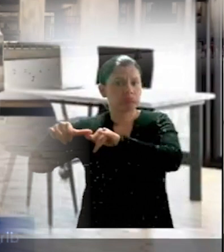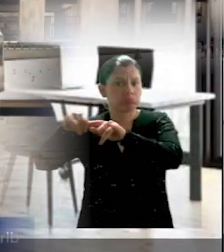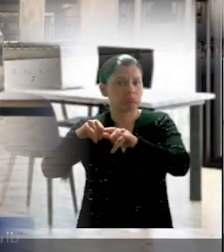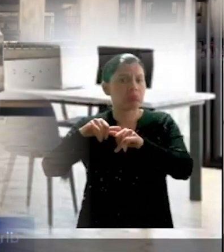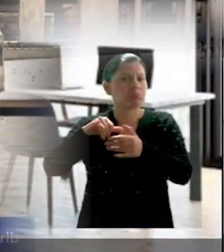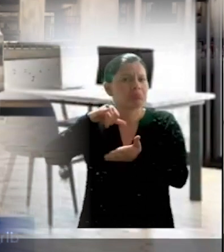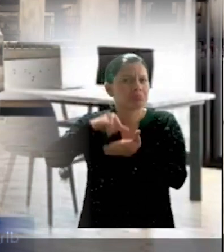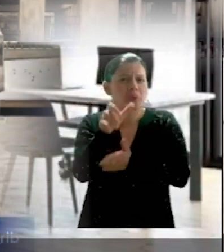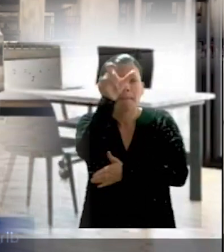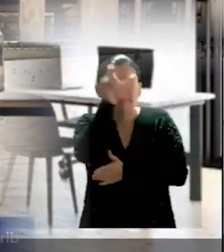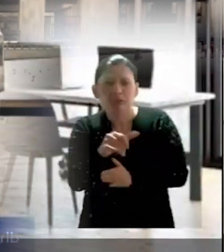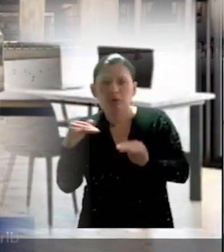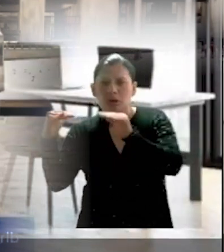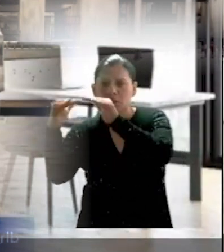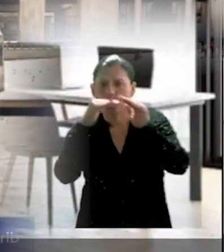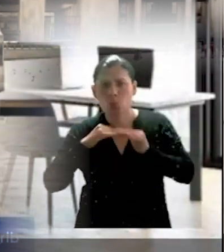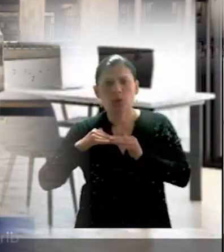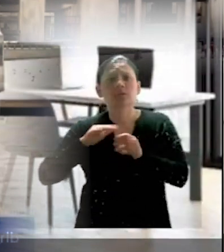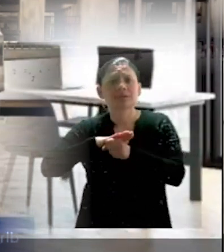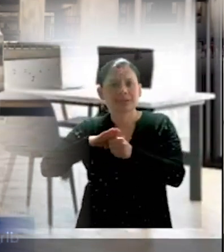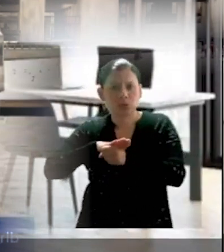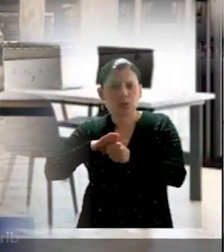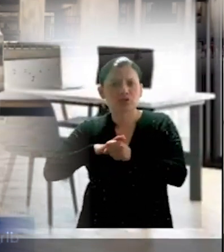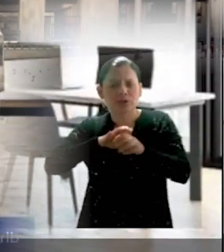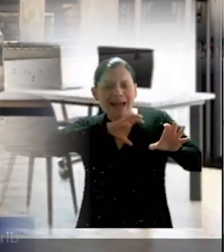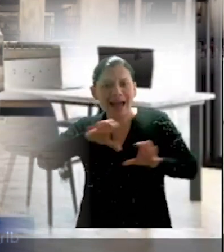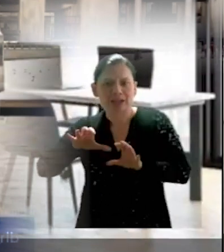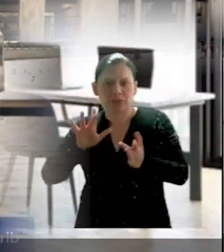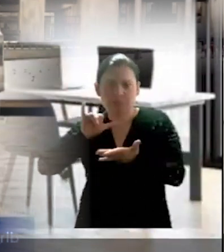de circunstancias fácticas. Ahora,